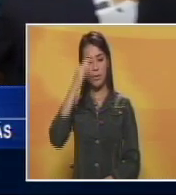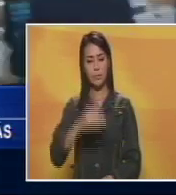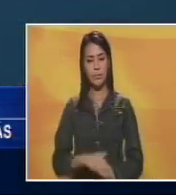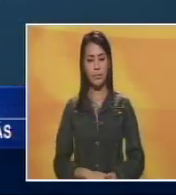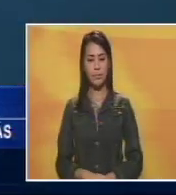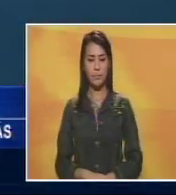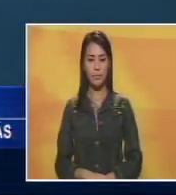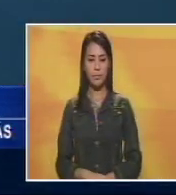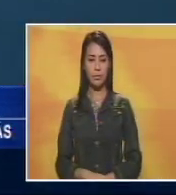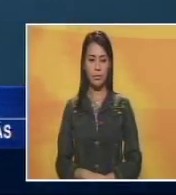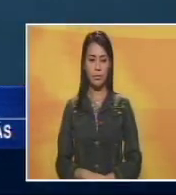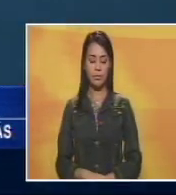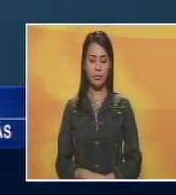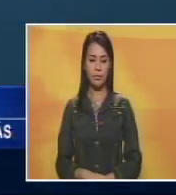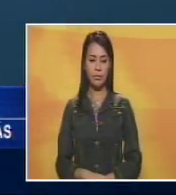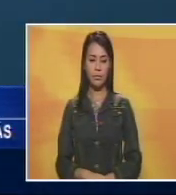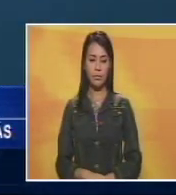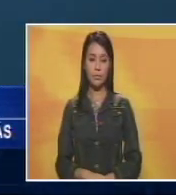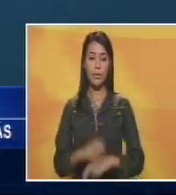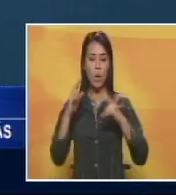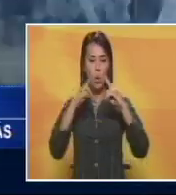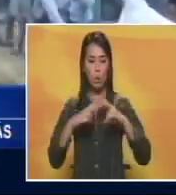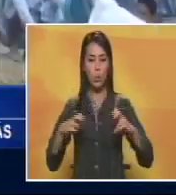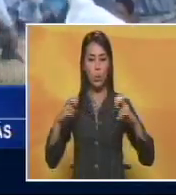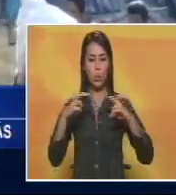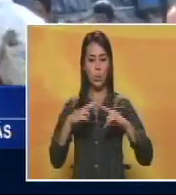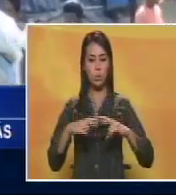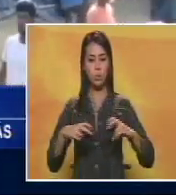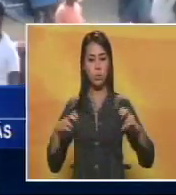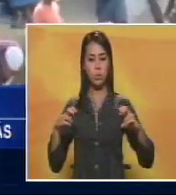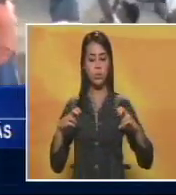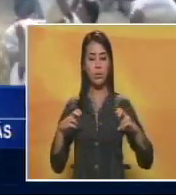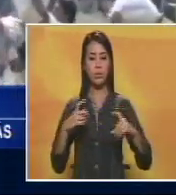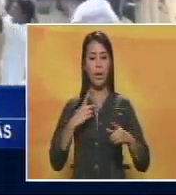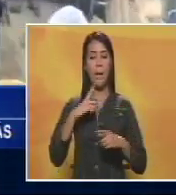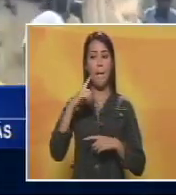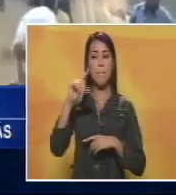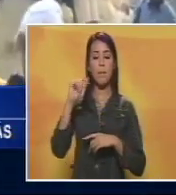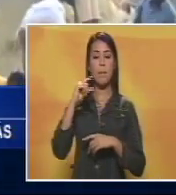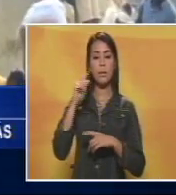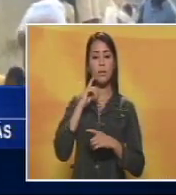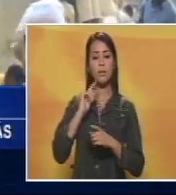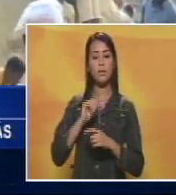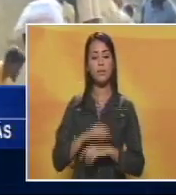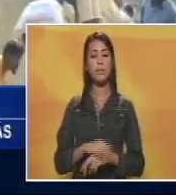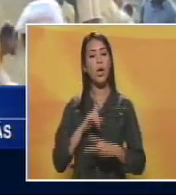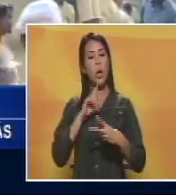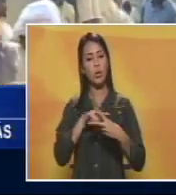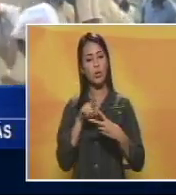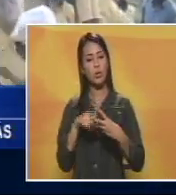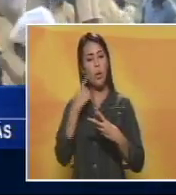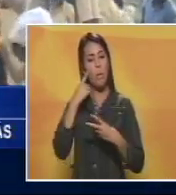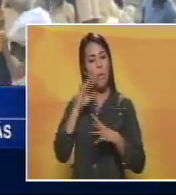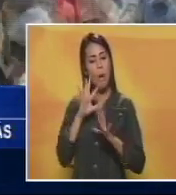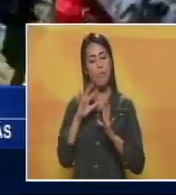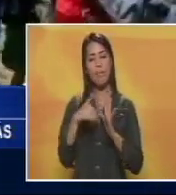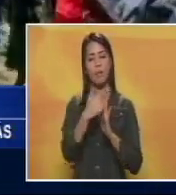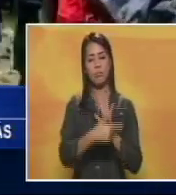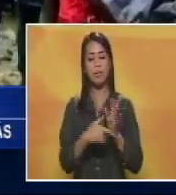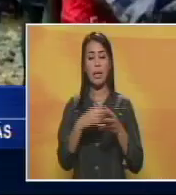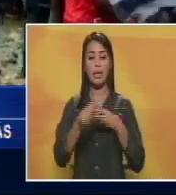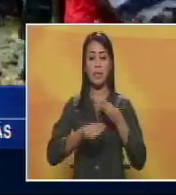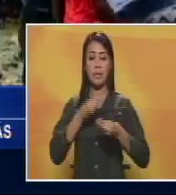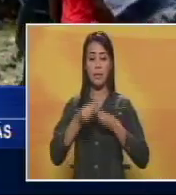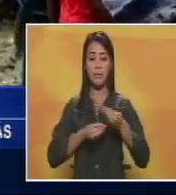Rohingya en Birmania. La investigación se centrará en su deportación a Bangladesh y a otros posibles delitos tras la